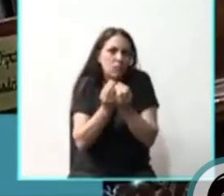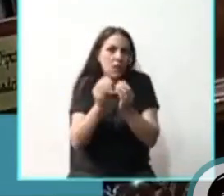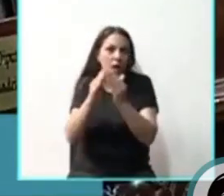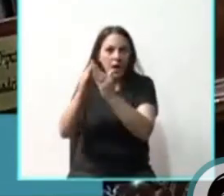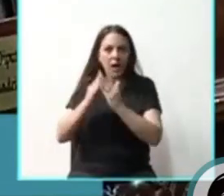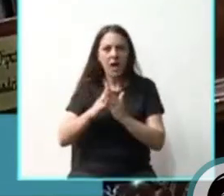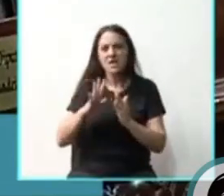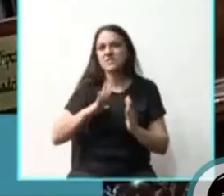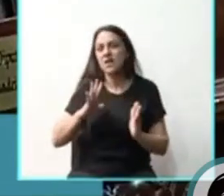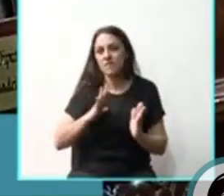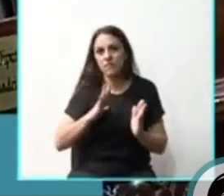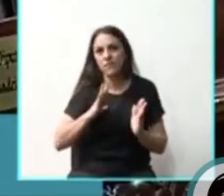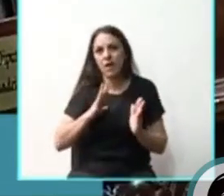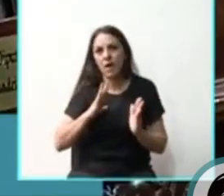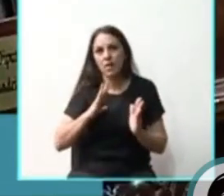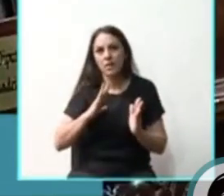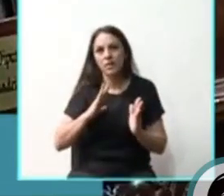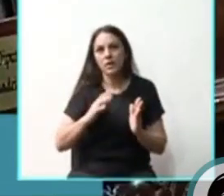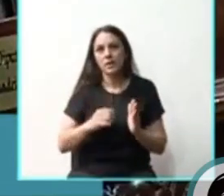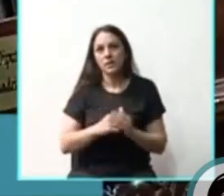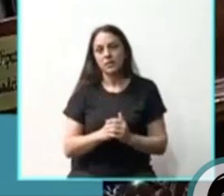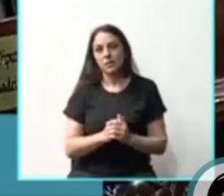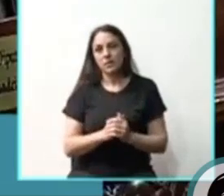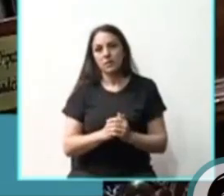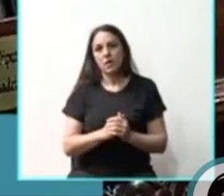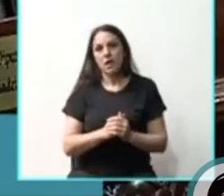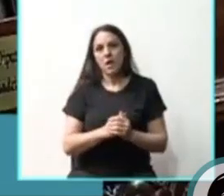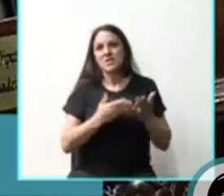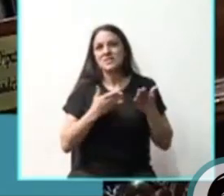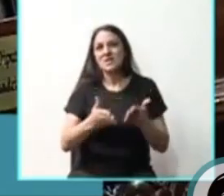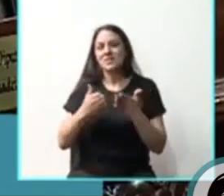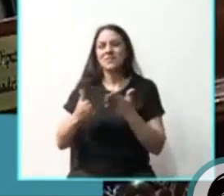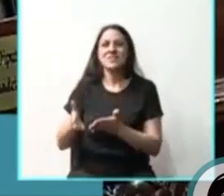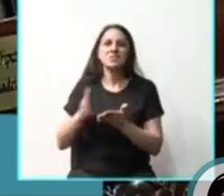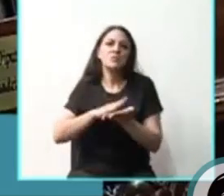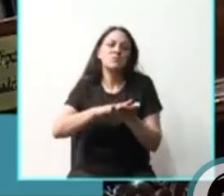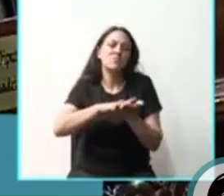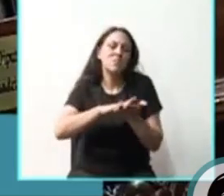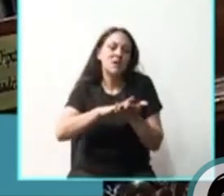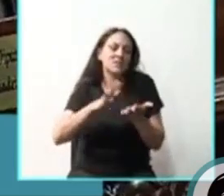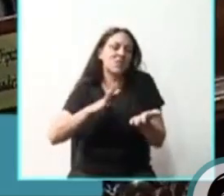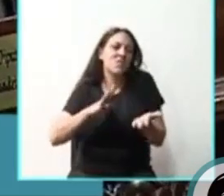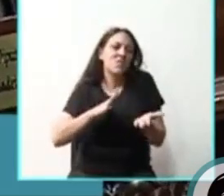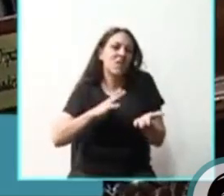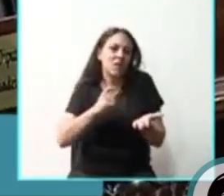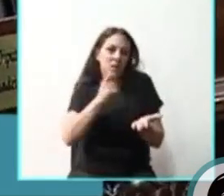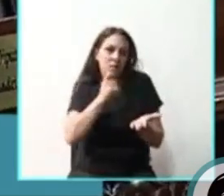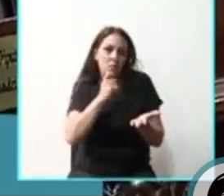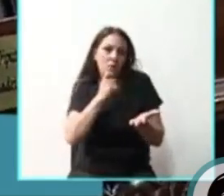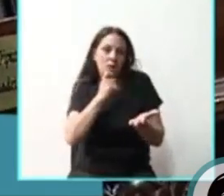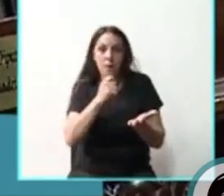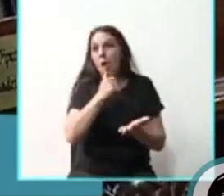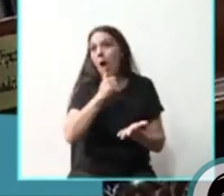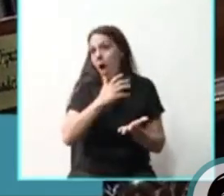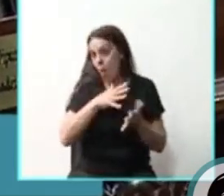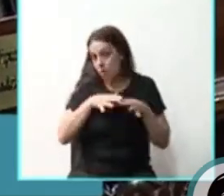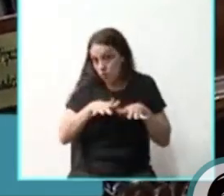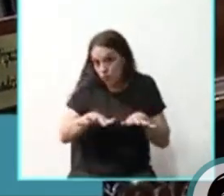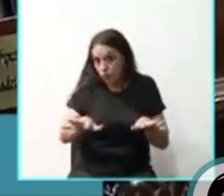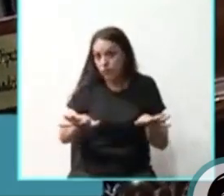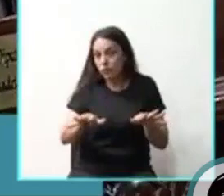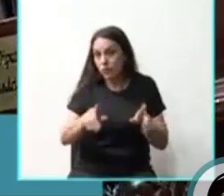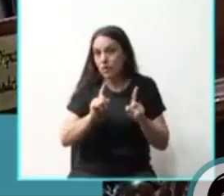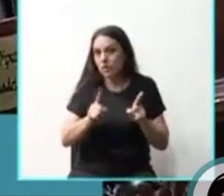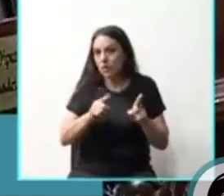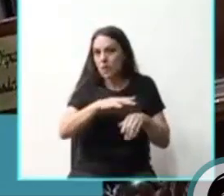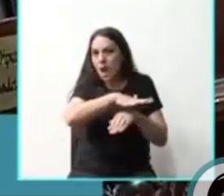el problema del suministro de los servicios básicos básicos como la provisión de agua y el tema